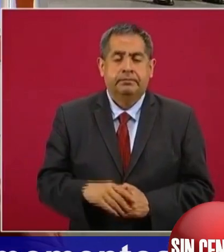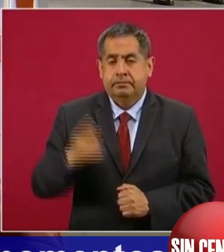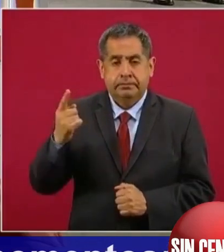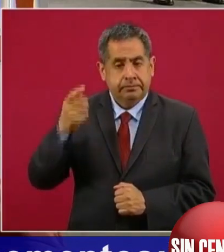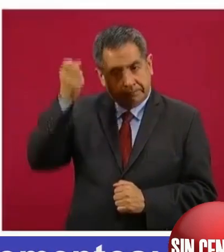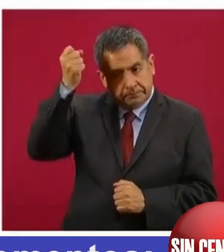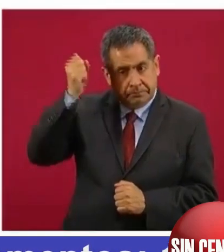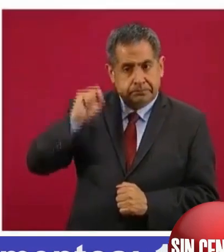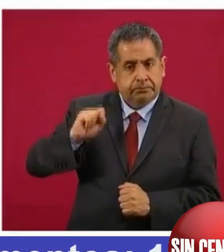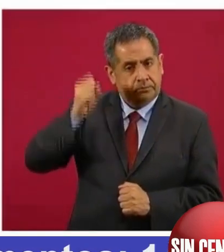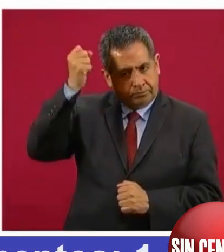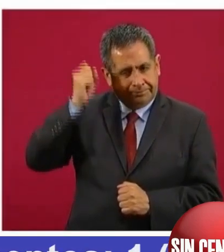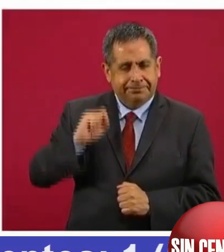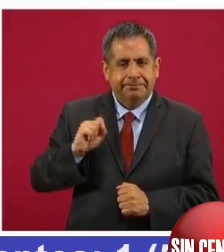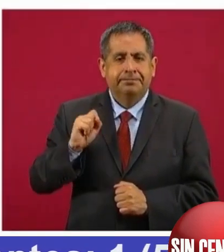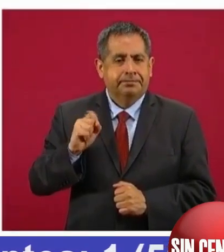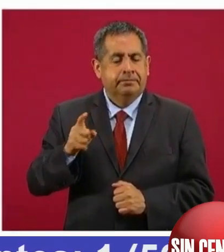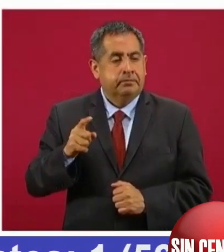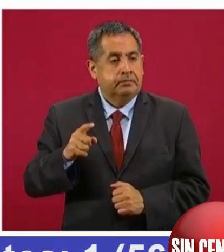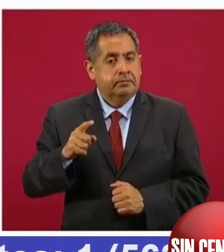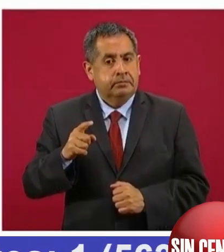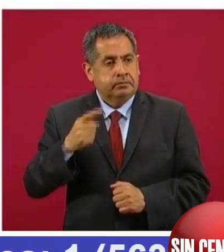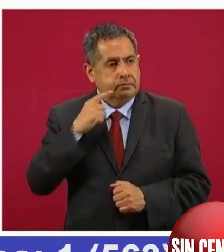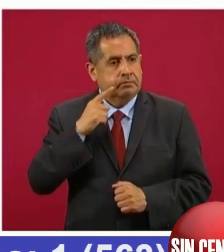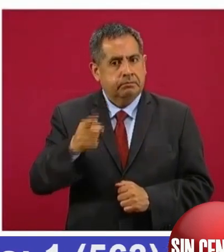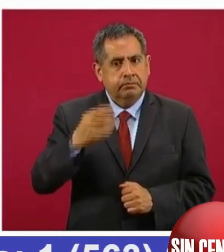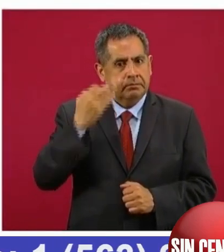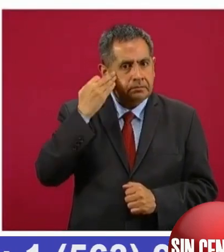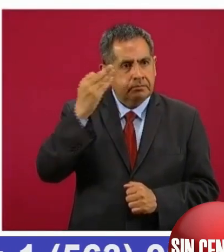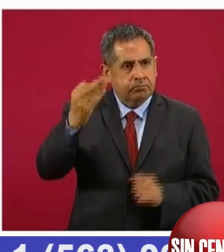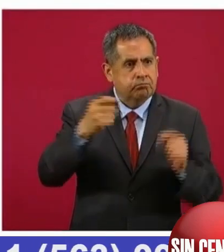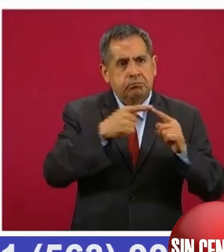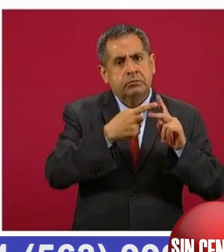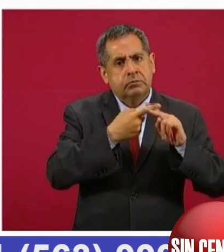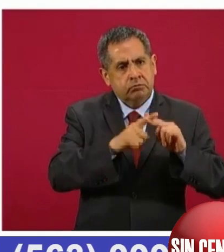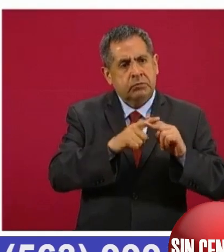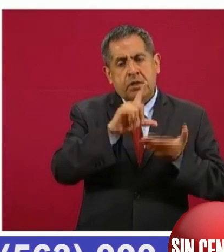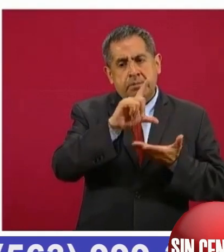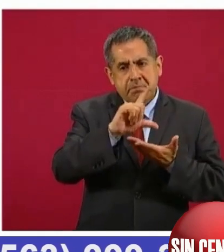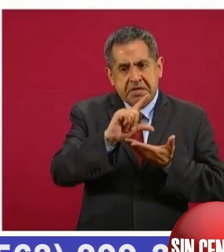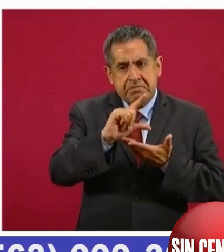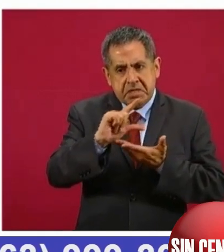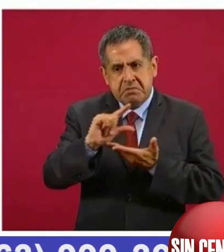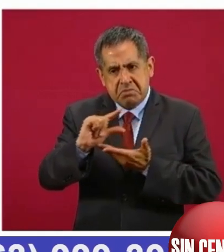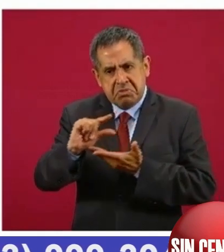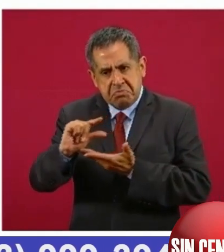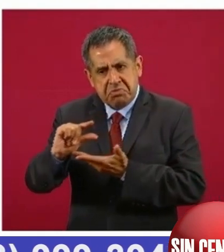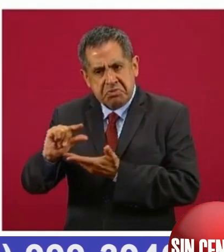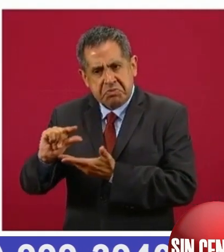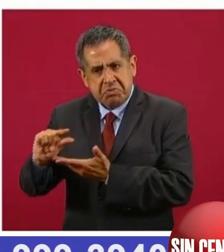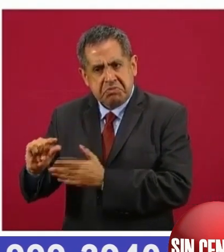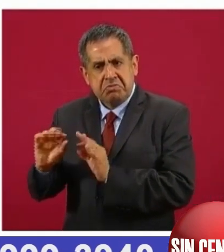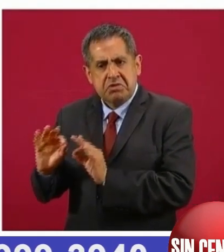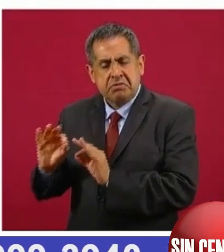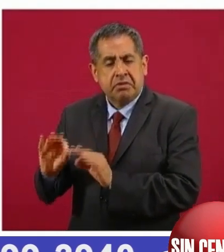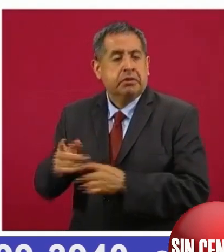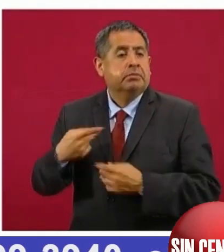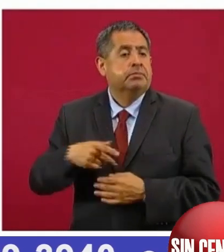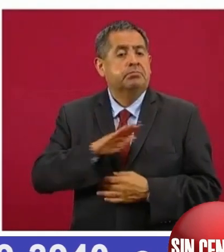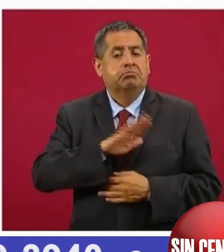Sinaloa, uno de los estados con el más largo trecho de reducción sostenida desde la semana 23, y lo mismo la